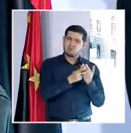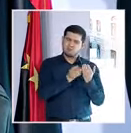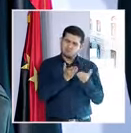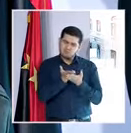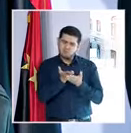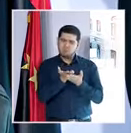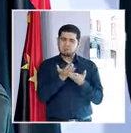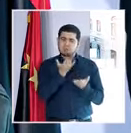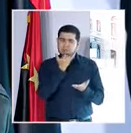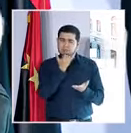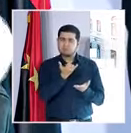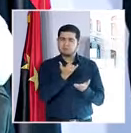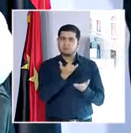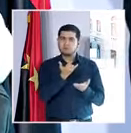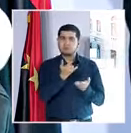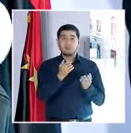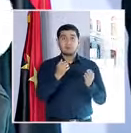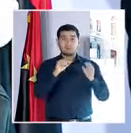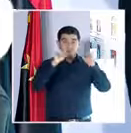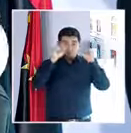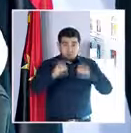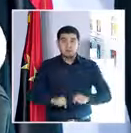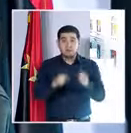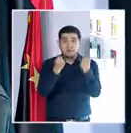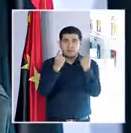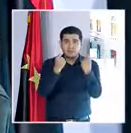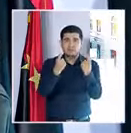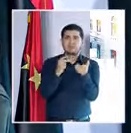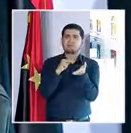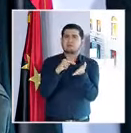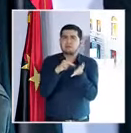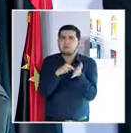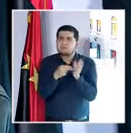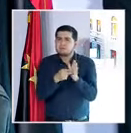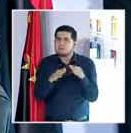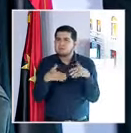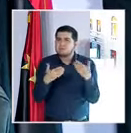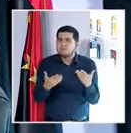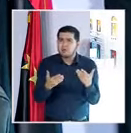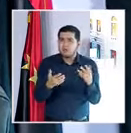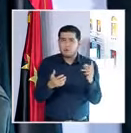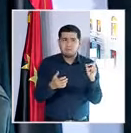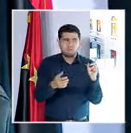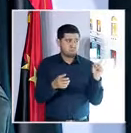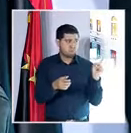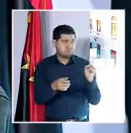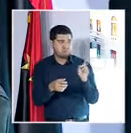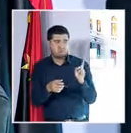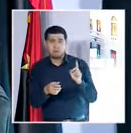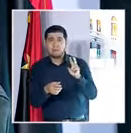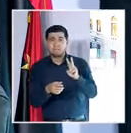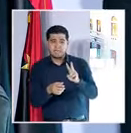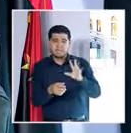concurso, que entendieran lo que significa que durante más de 25